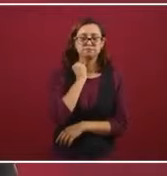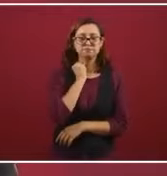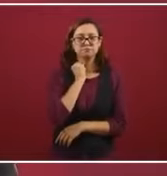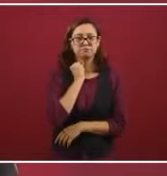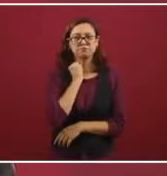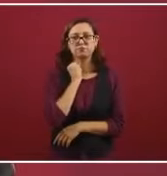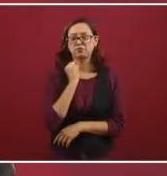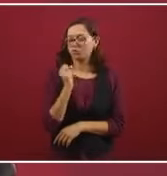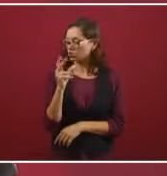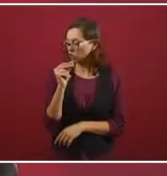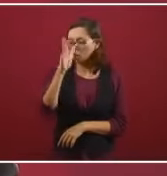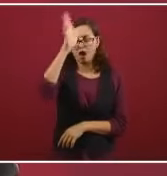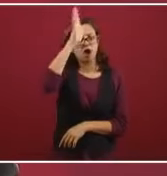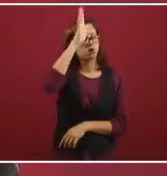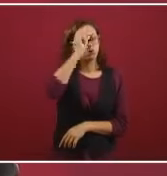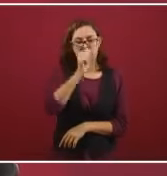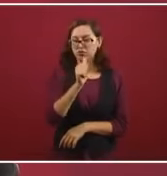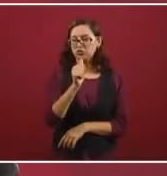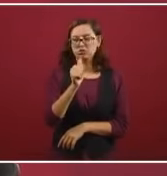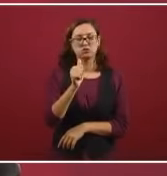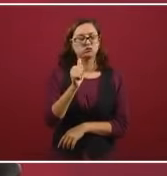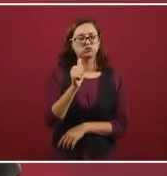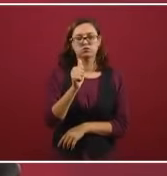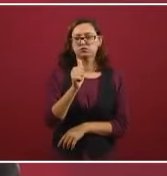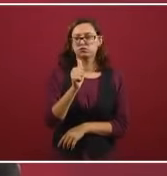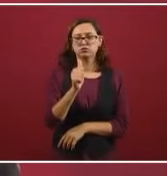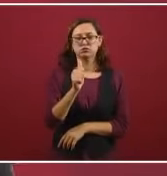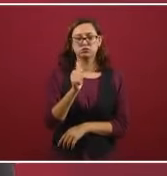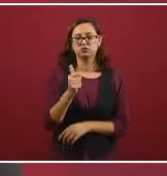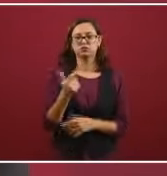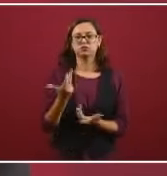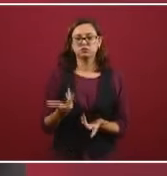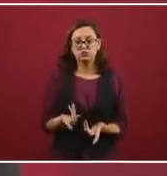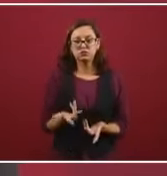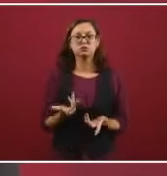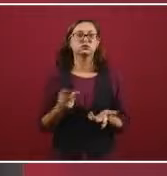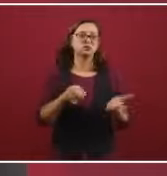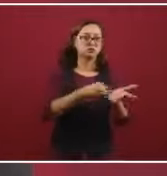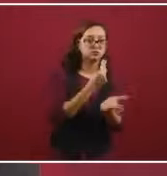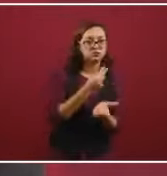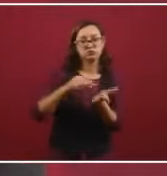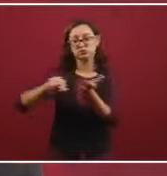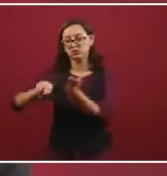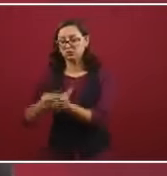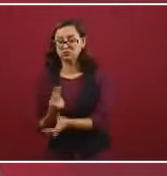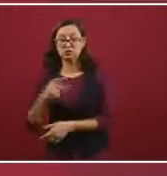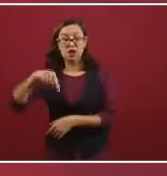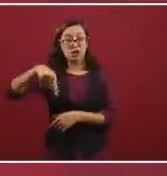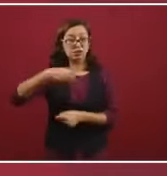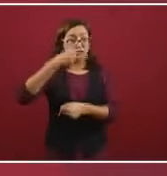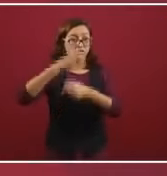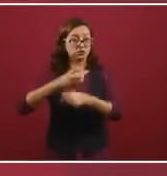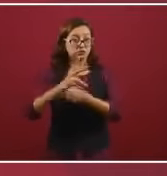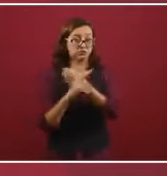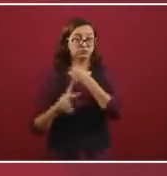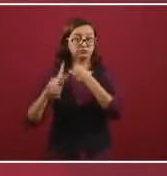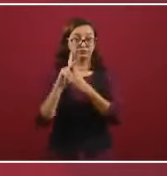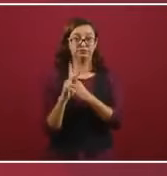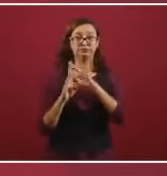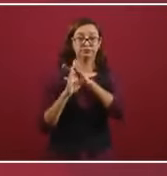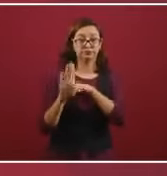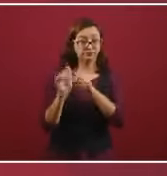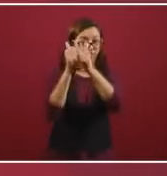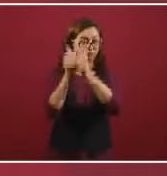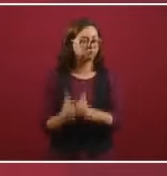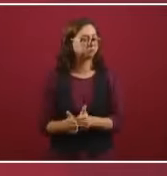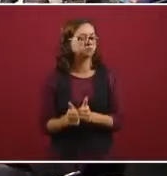motivo aceptarían un tratado, porque es un tratado, de tercer país seguro. No lo